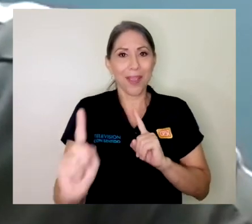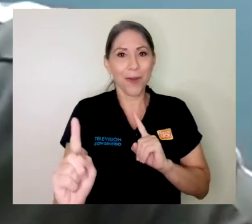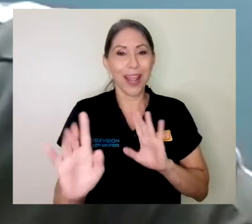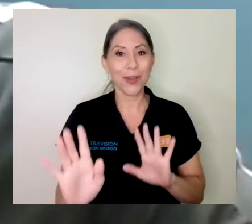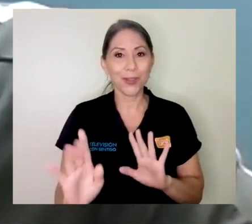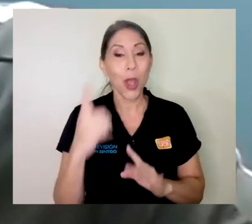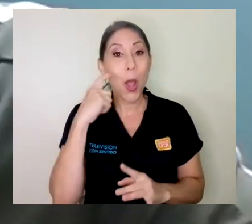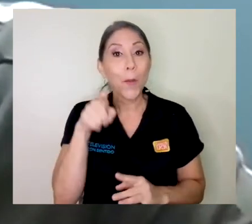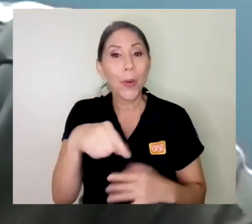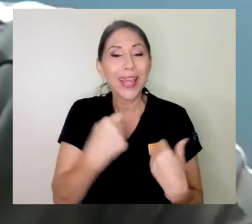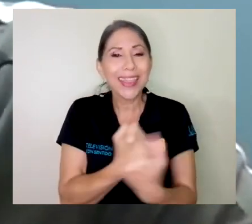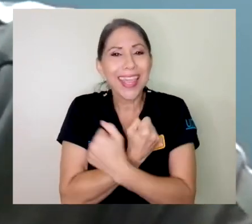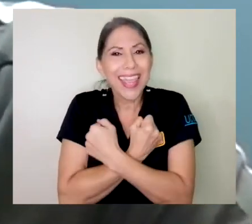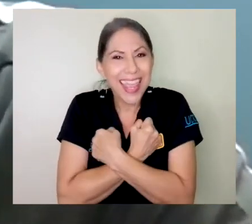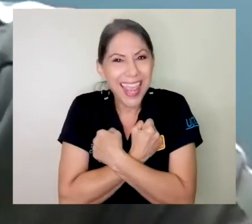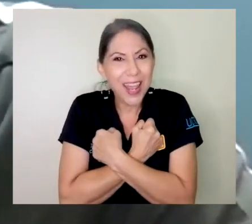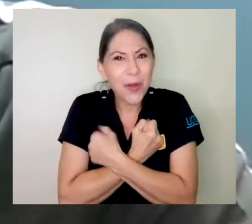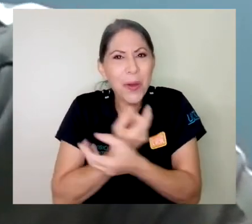quiero,